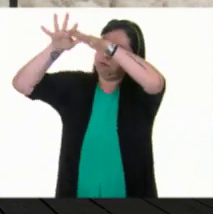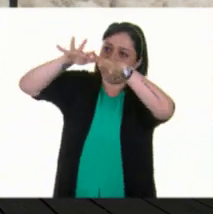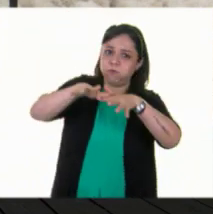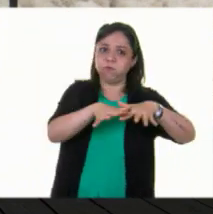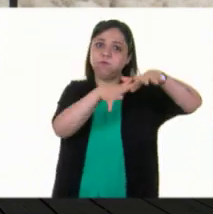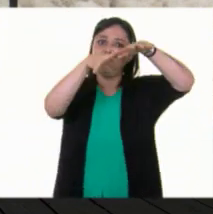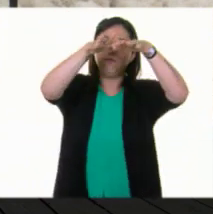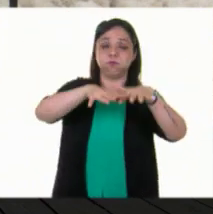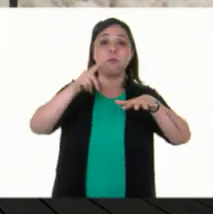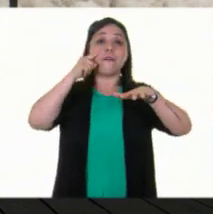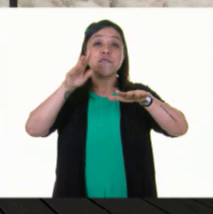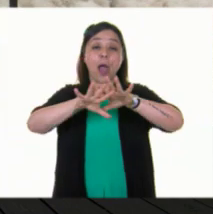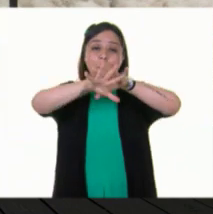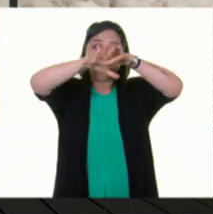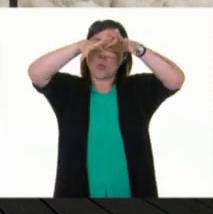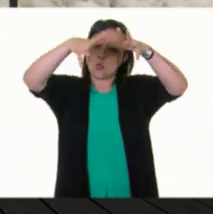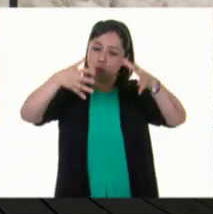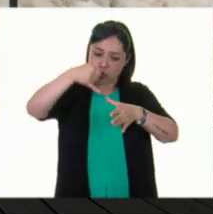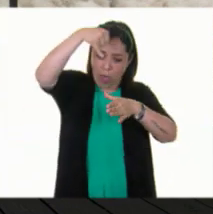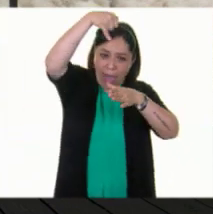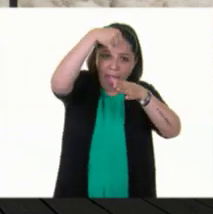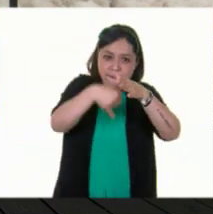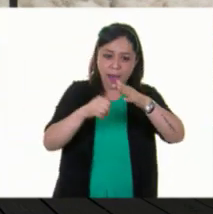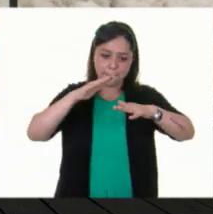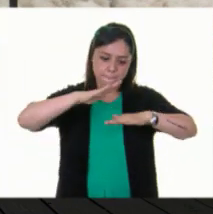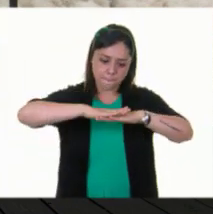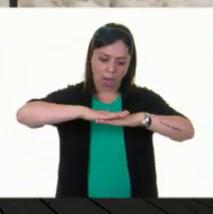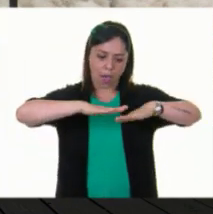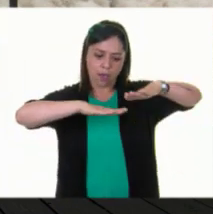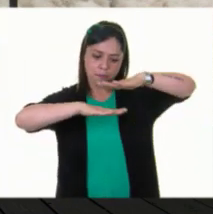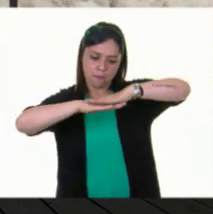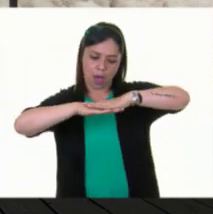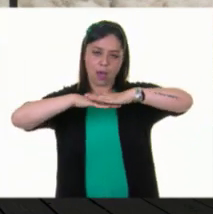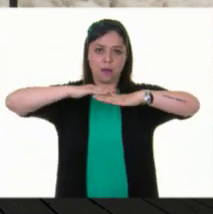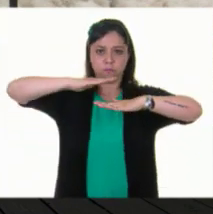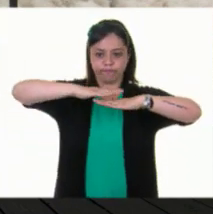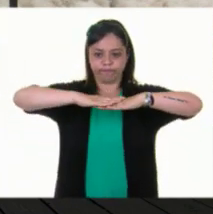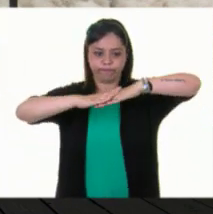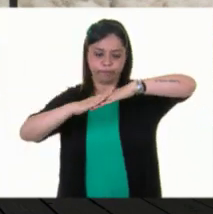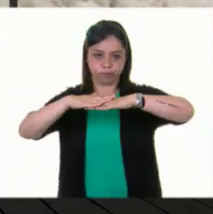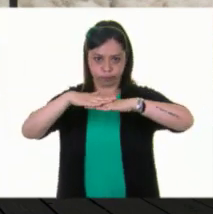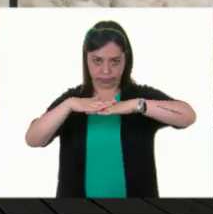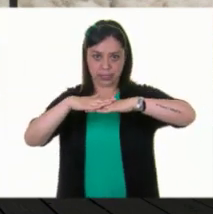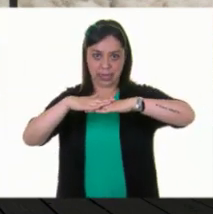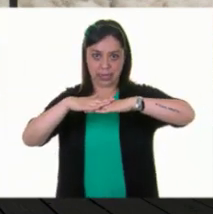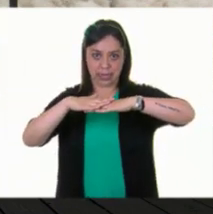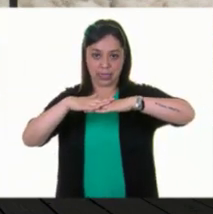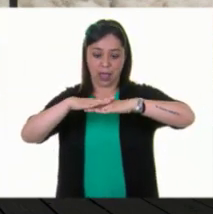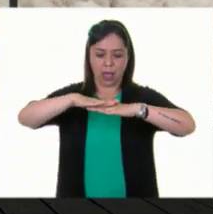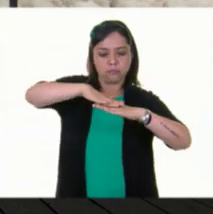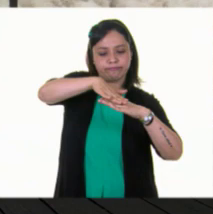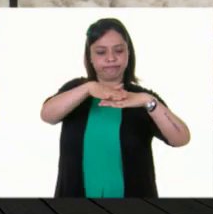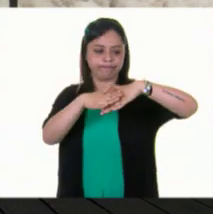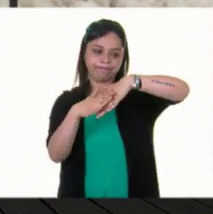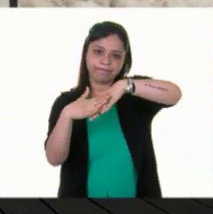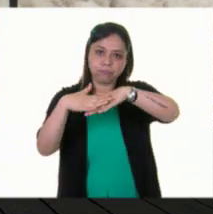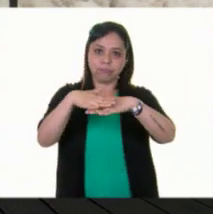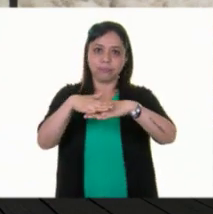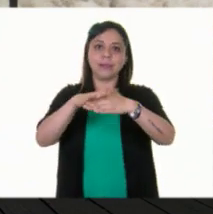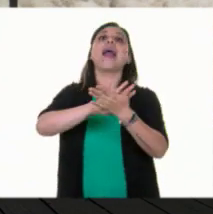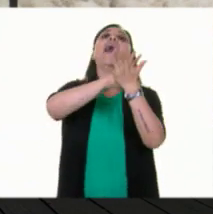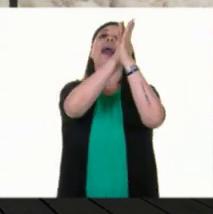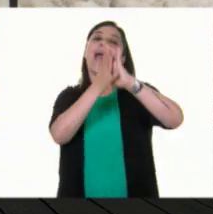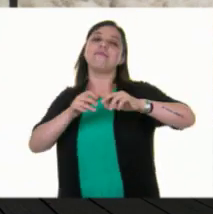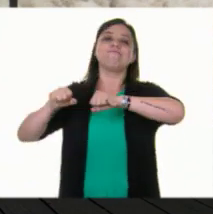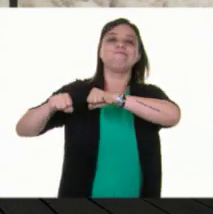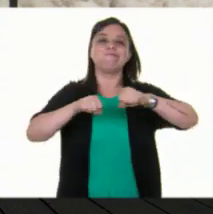de la superficie terrestre, denominadas placas tectónicas, se acomodan, se originan los sismos o terremotos. Pero